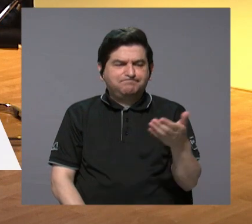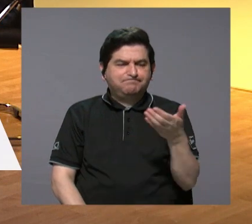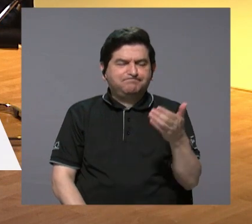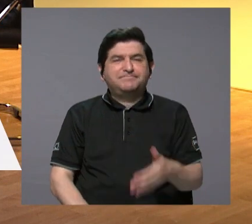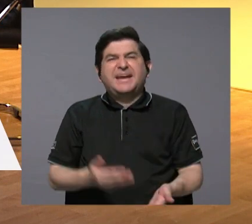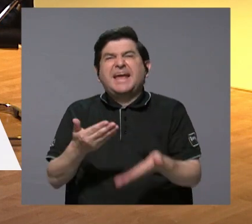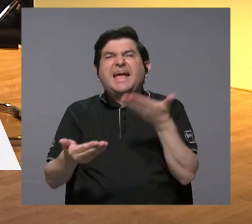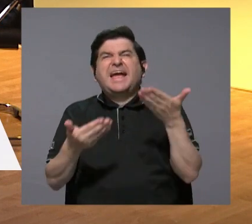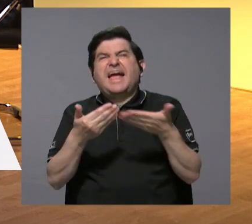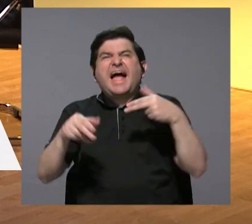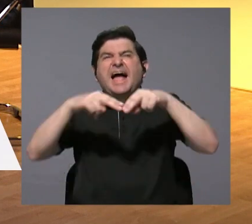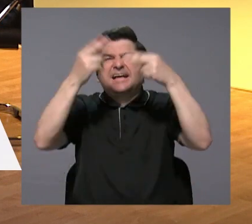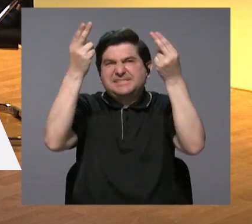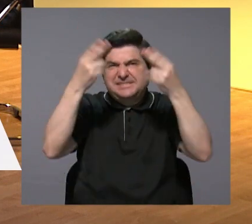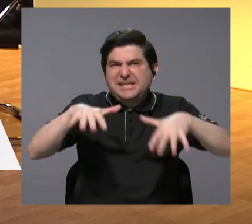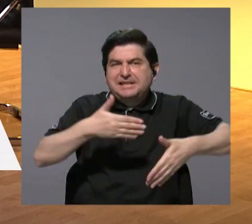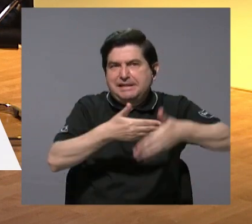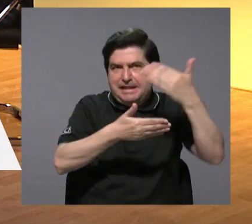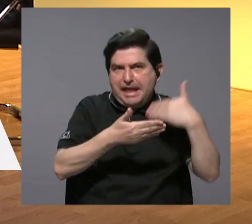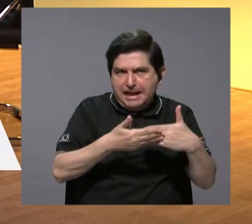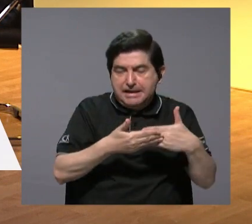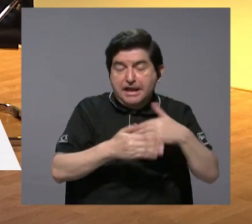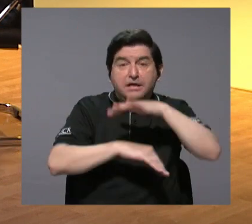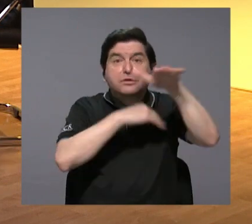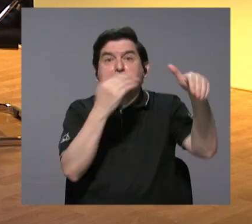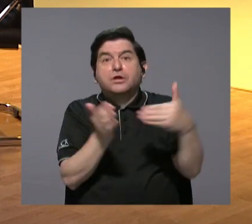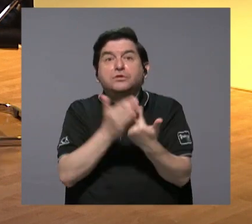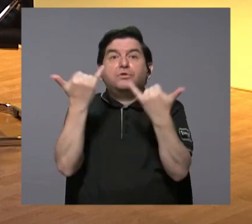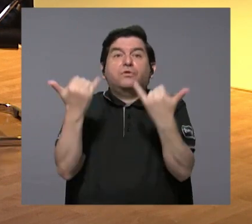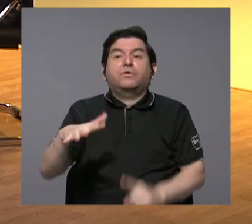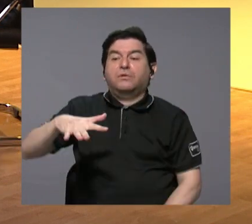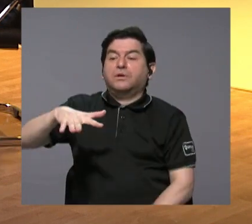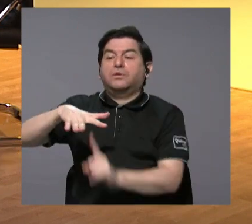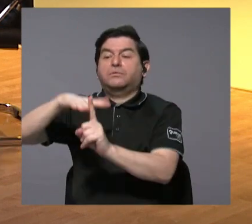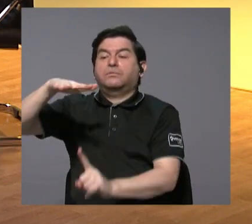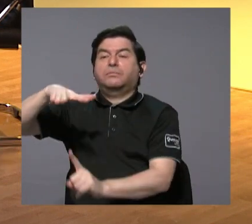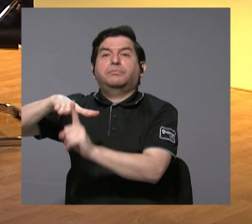cuasi internet en aquel momento, más todo lo que ha venido